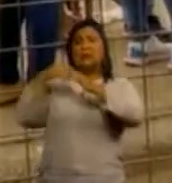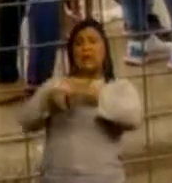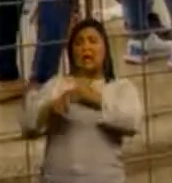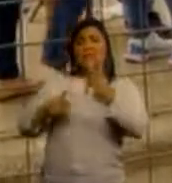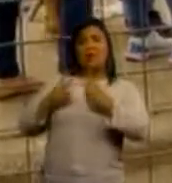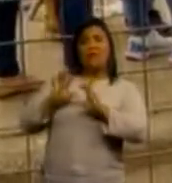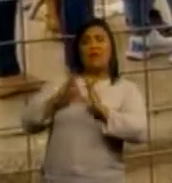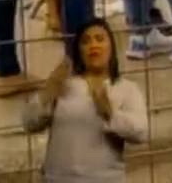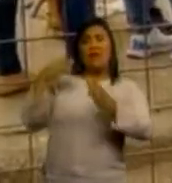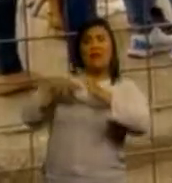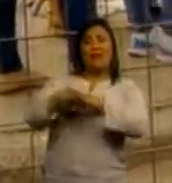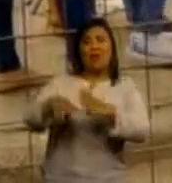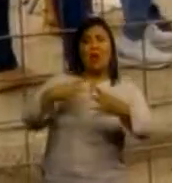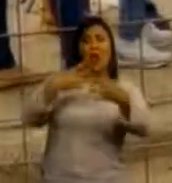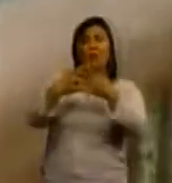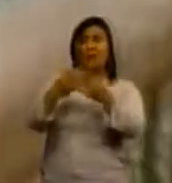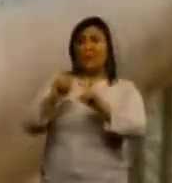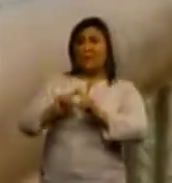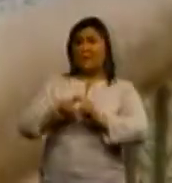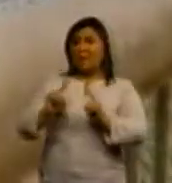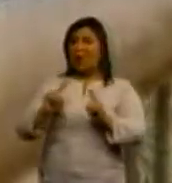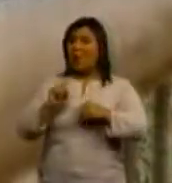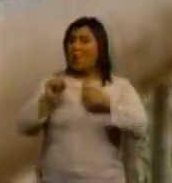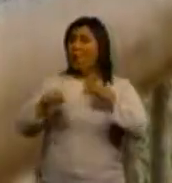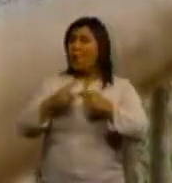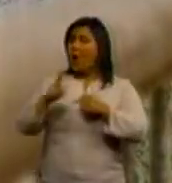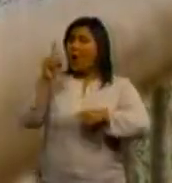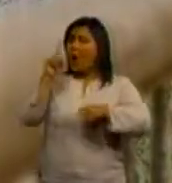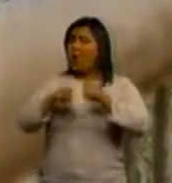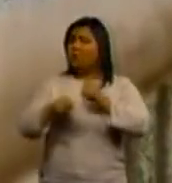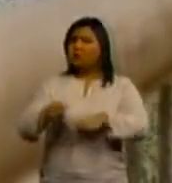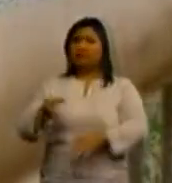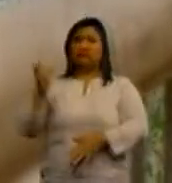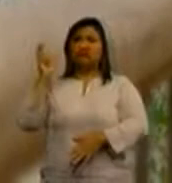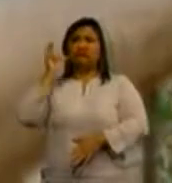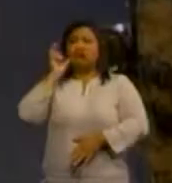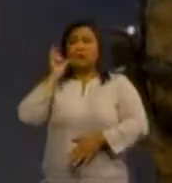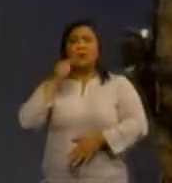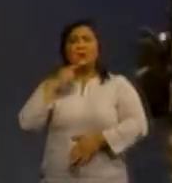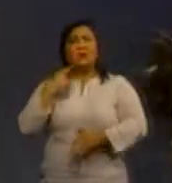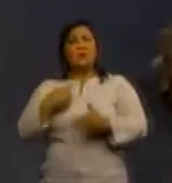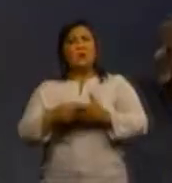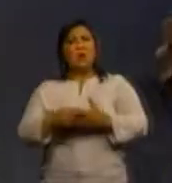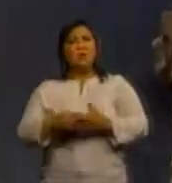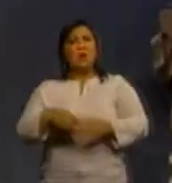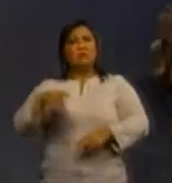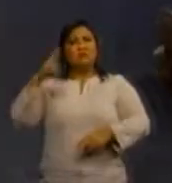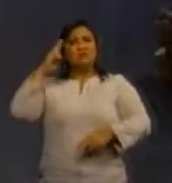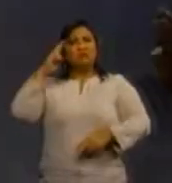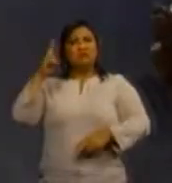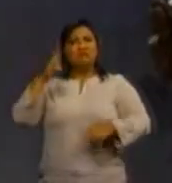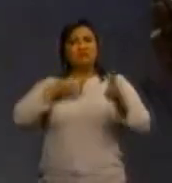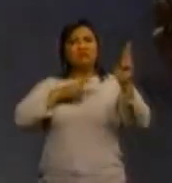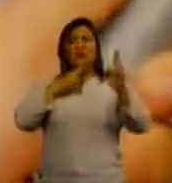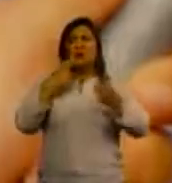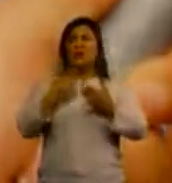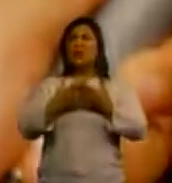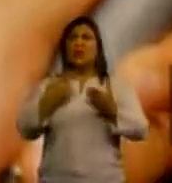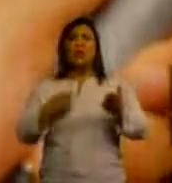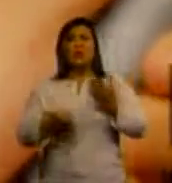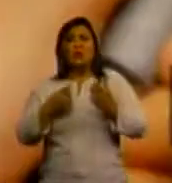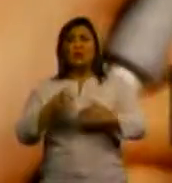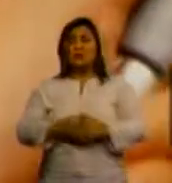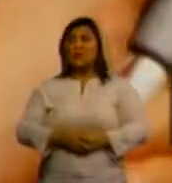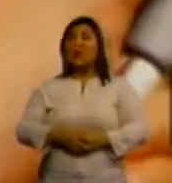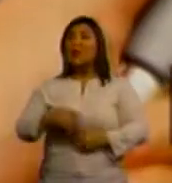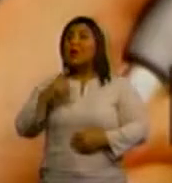familiares dentro de la penitenciaría del Litoral. De repente, varios estruendos alarmaron a los civiles y custodios dentro del centro de reclusión. Dicen